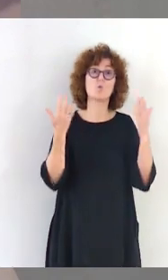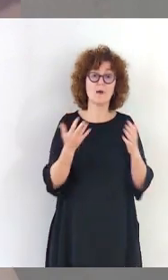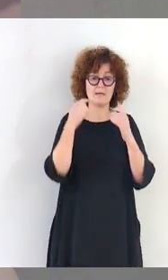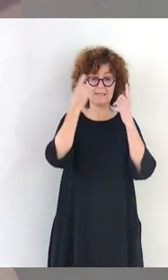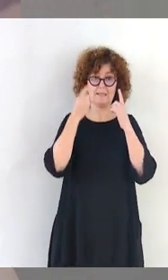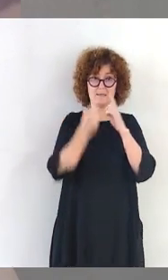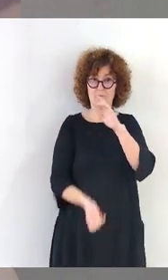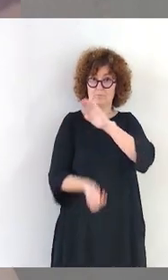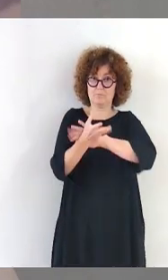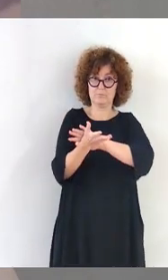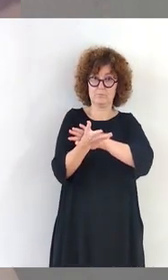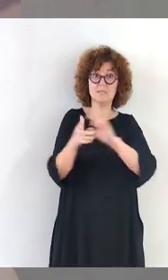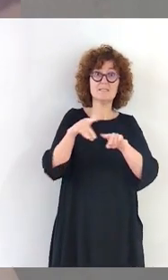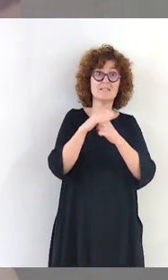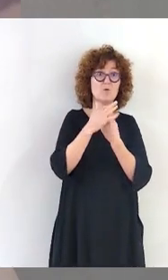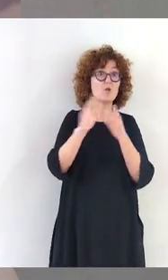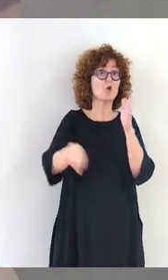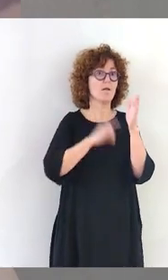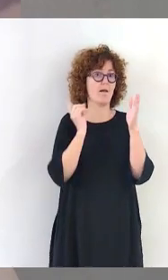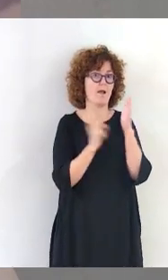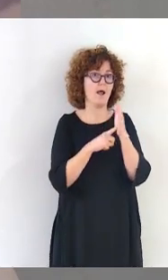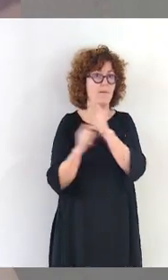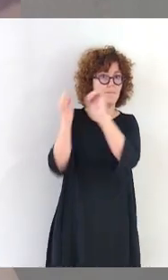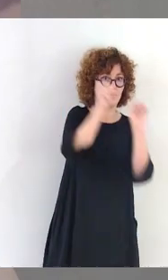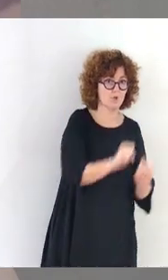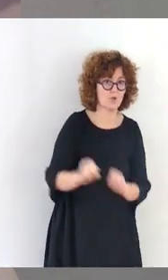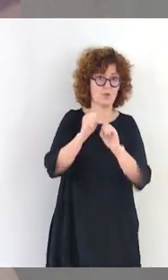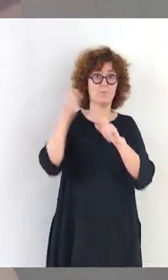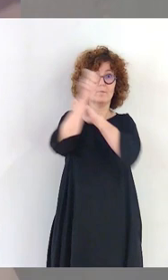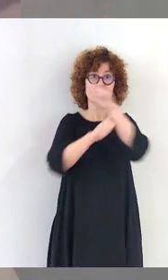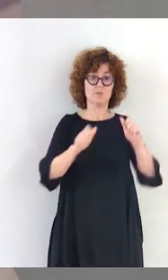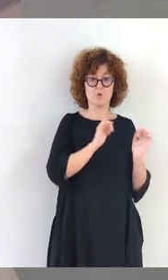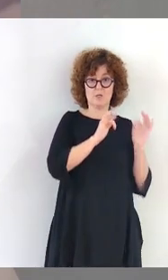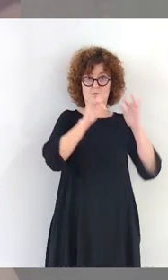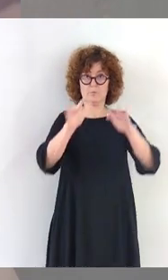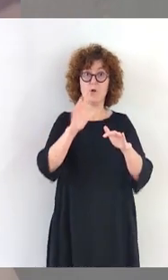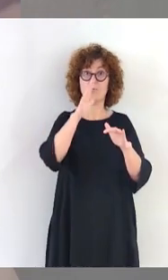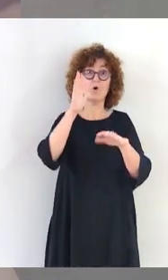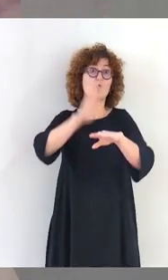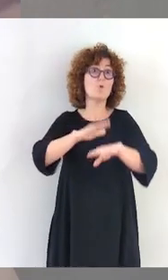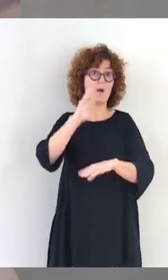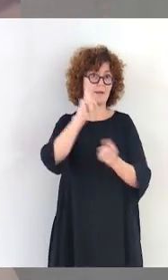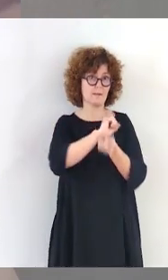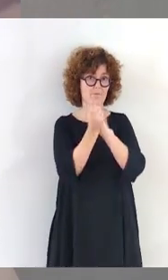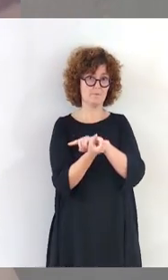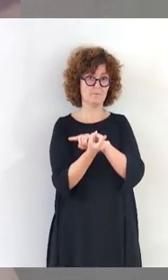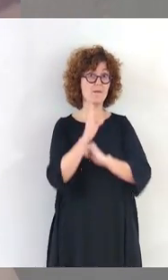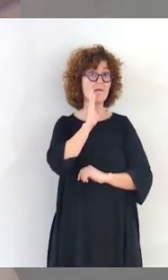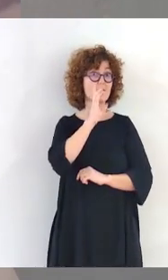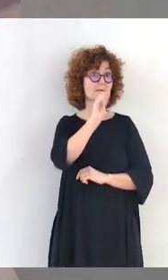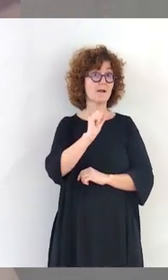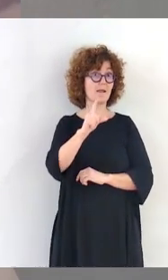internacional de protección legal para las personas que se desplazan por causa del cambio climático porqueo como decía